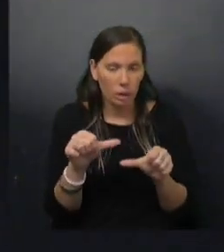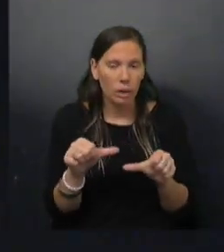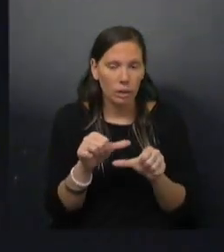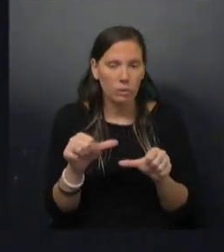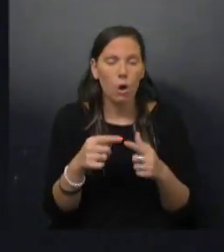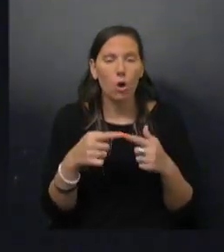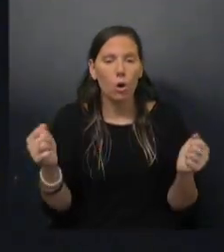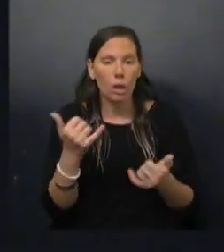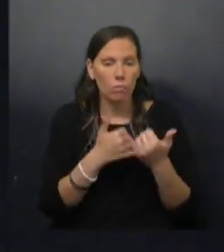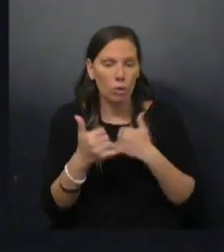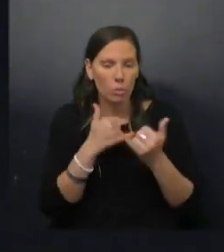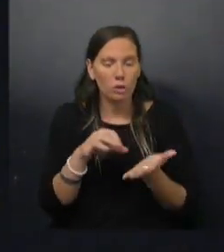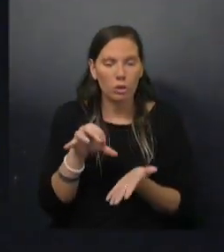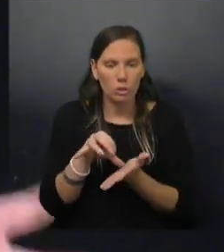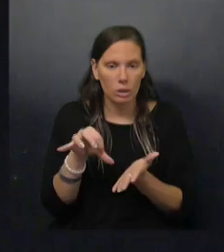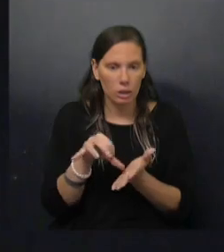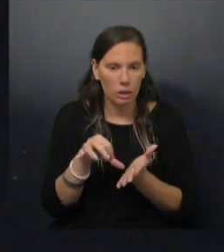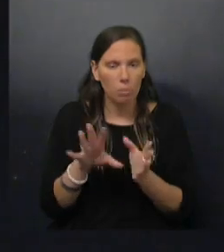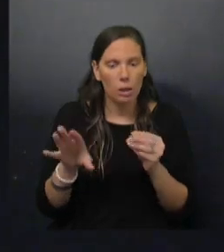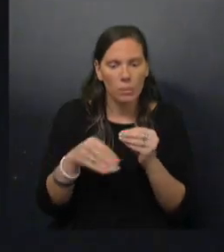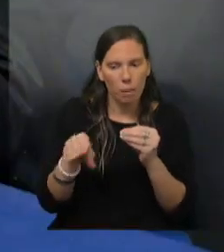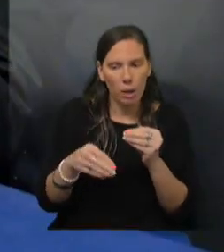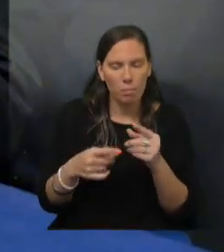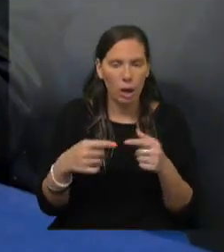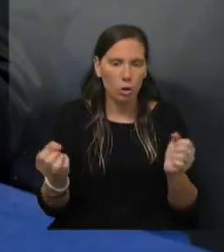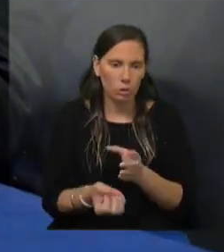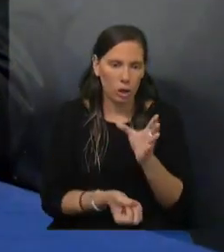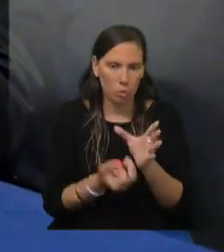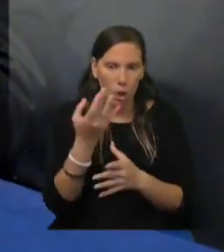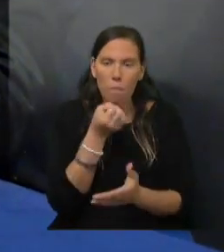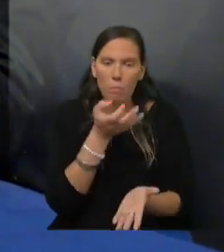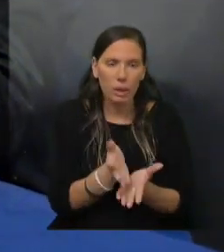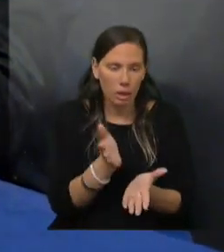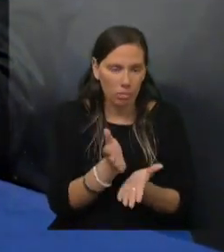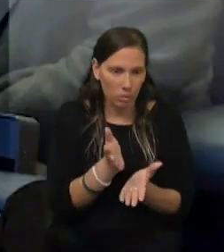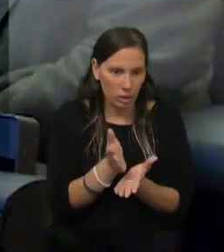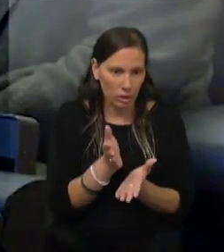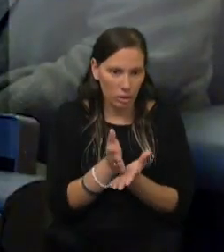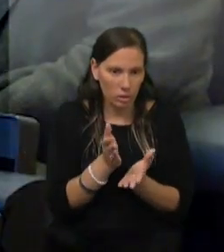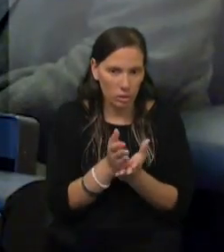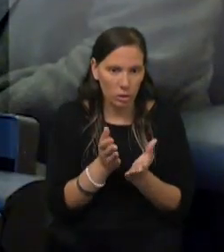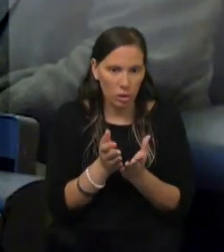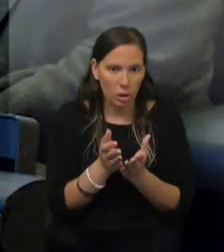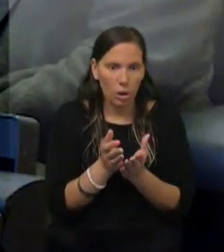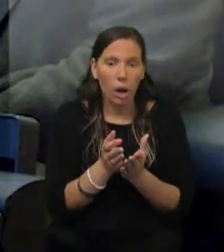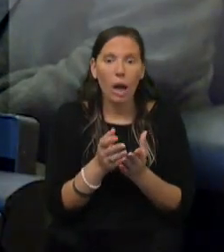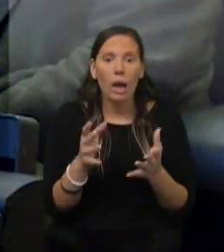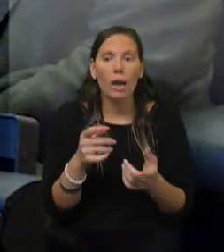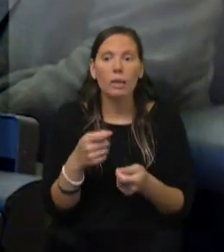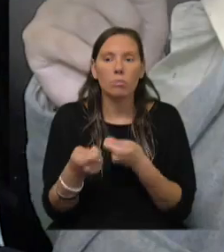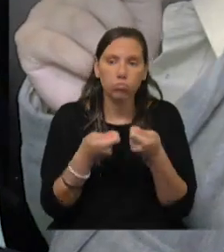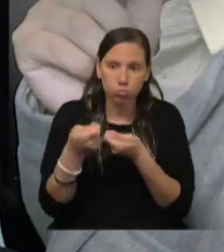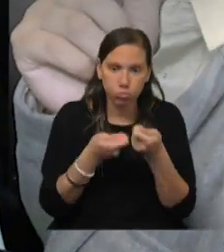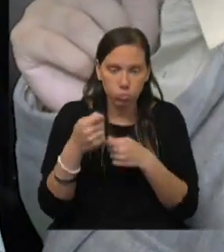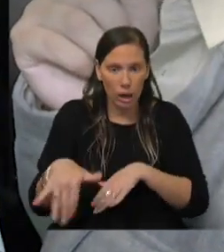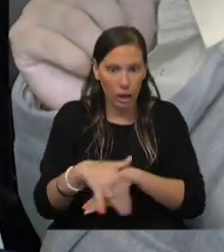existentes en el sistema y sumando prestaciones nuevas los beneficios están dados por las intervenciones en infraestructura